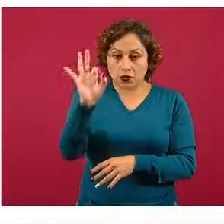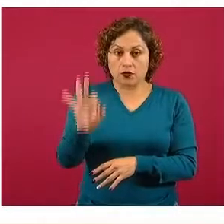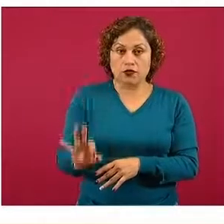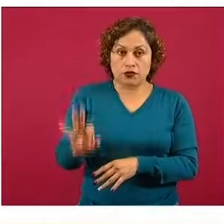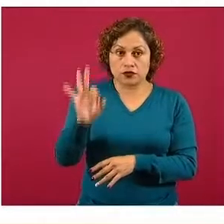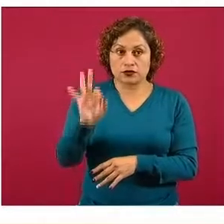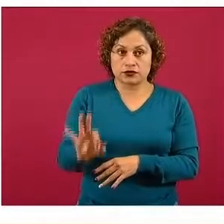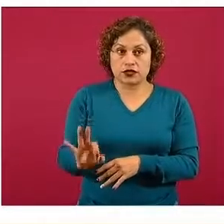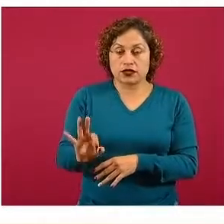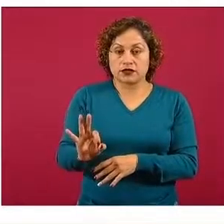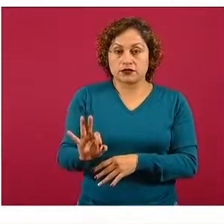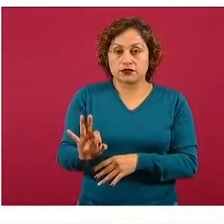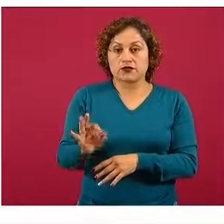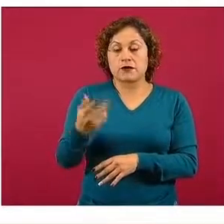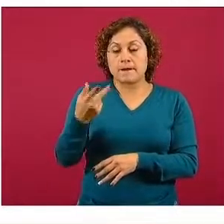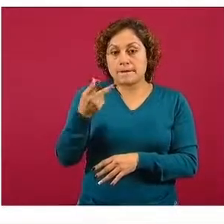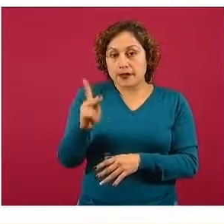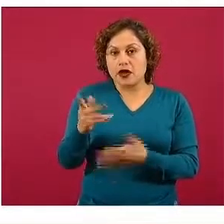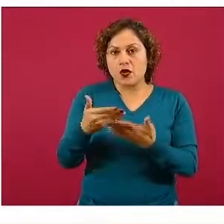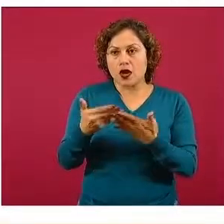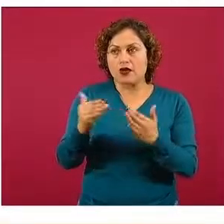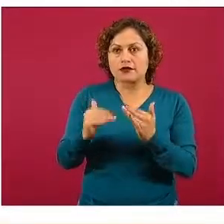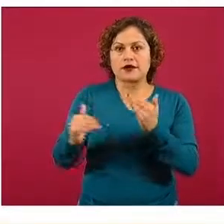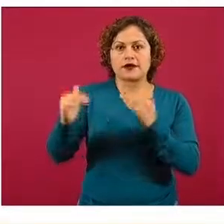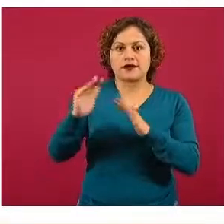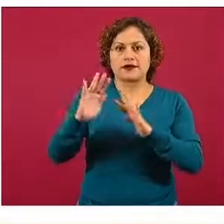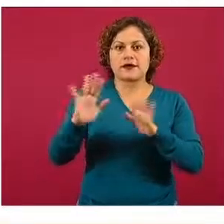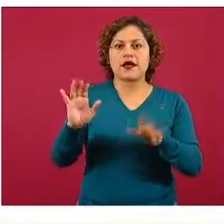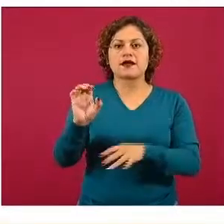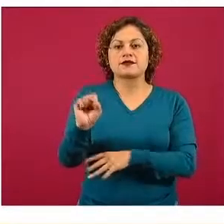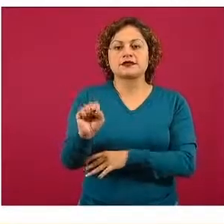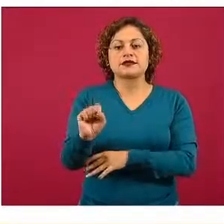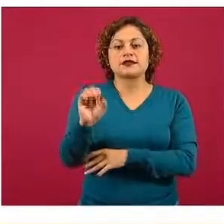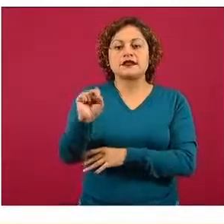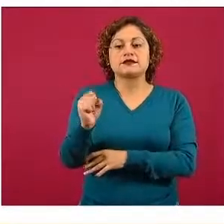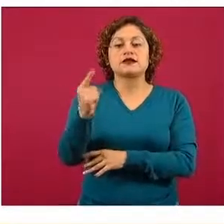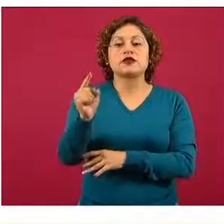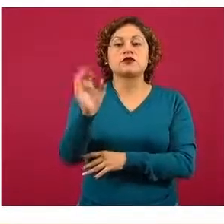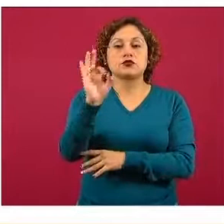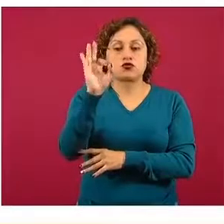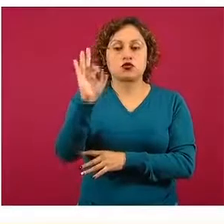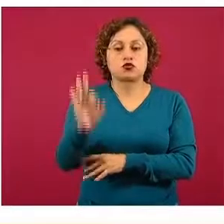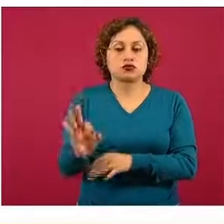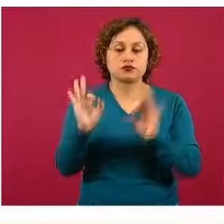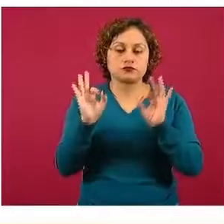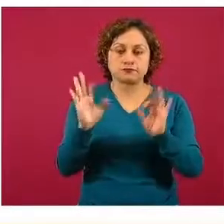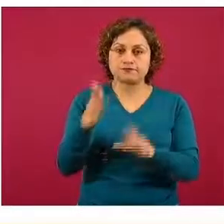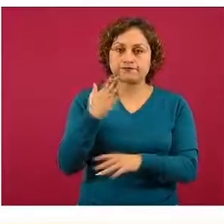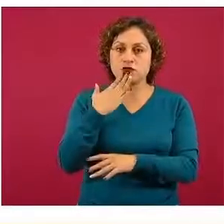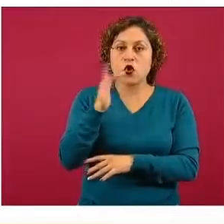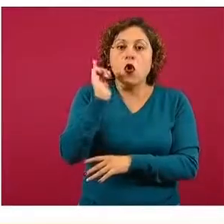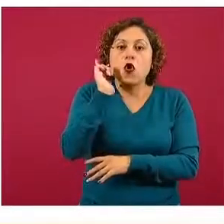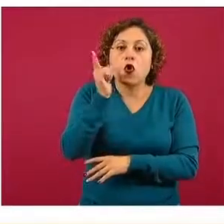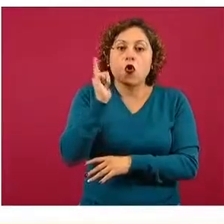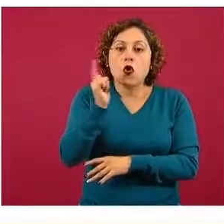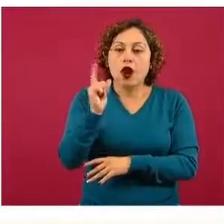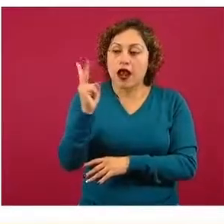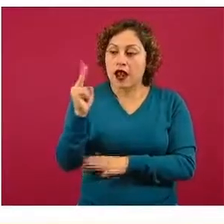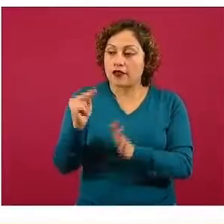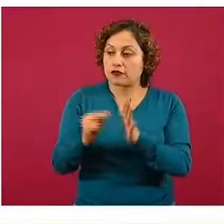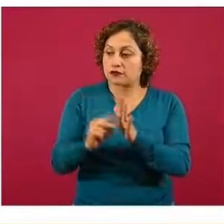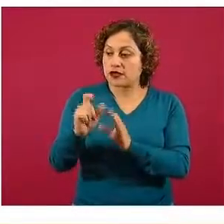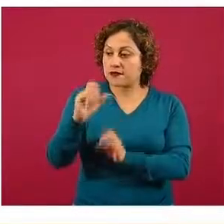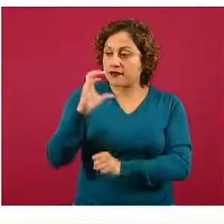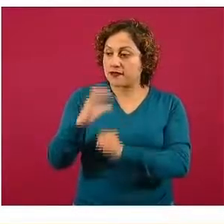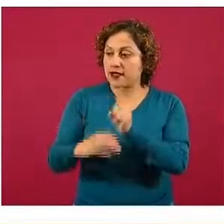85% y estamos un poco arriba del 60-61%. Esperemos que antes del cierre del año esto pueda tener